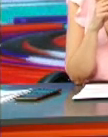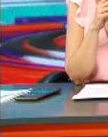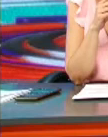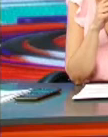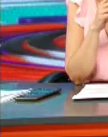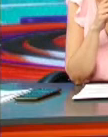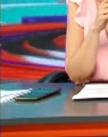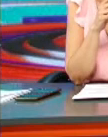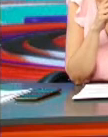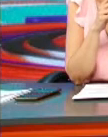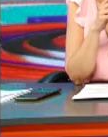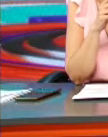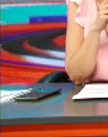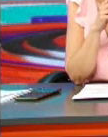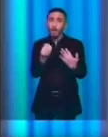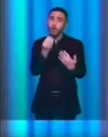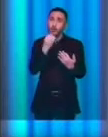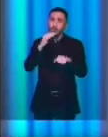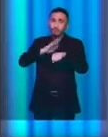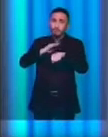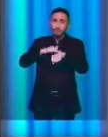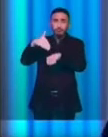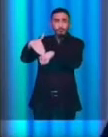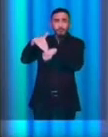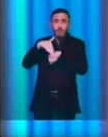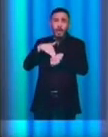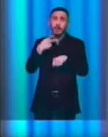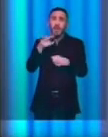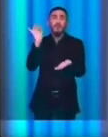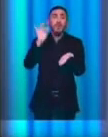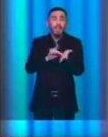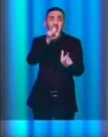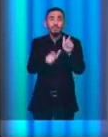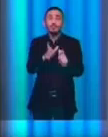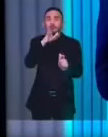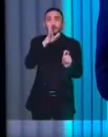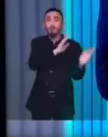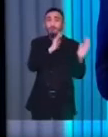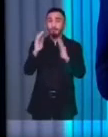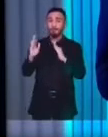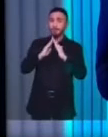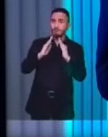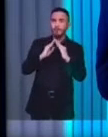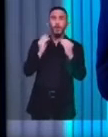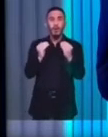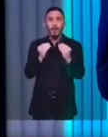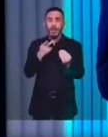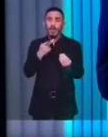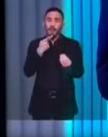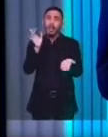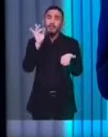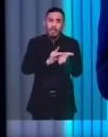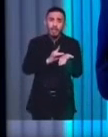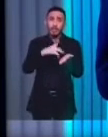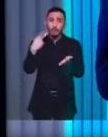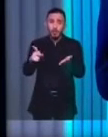estado de Brasil más importante, son 27 estados, 26, y el Distrito Federal. San Pablo es, sin